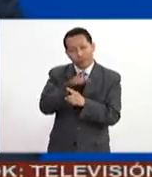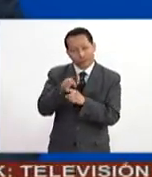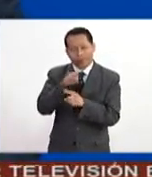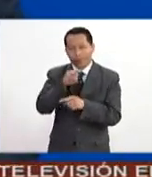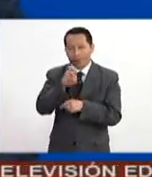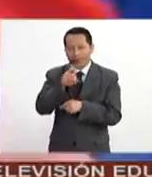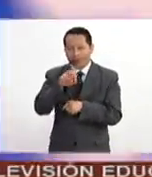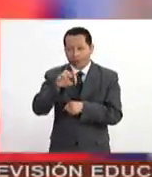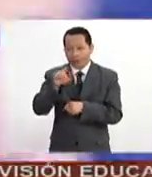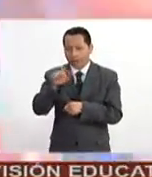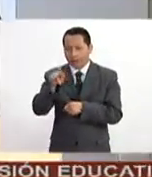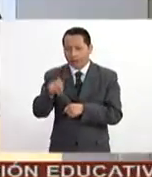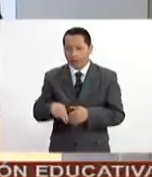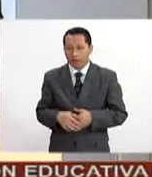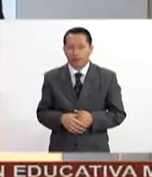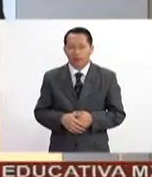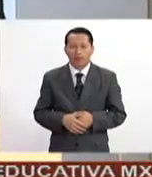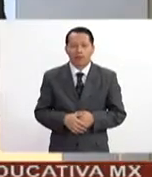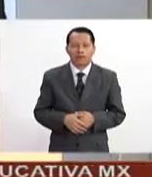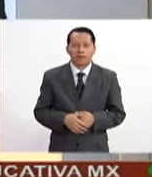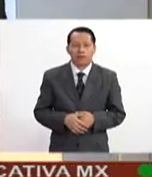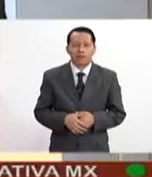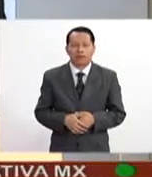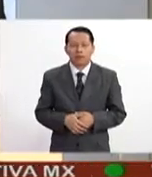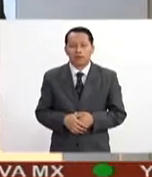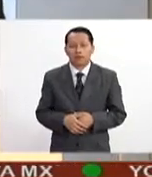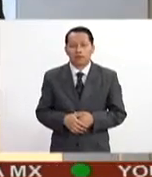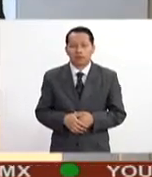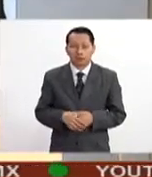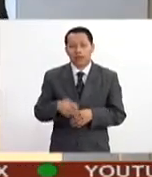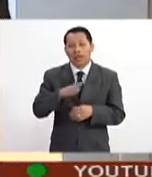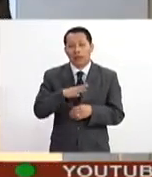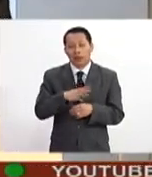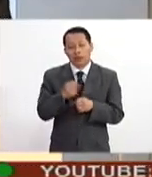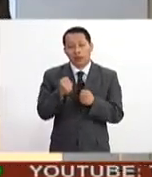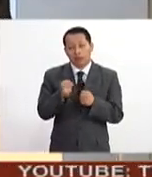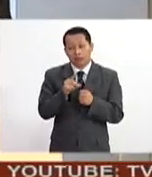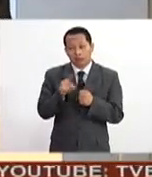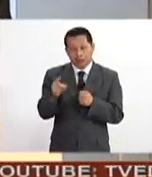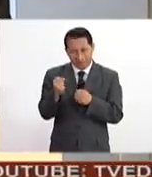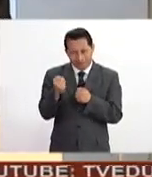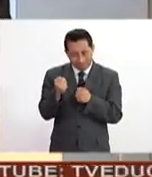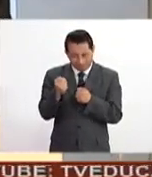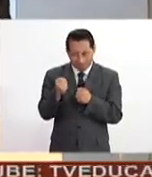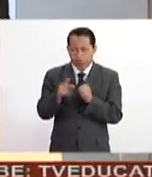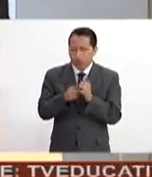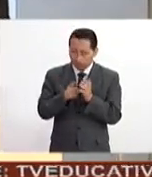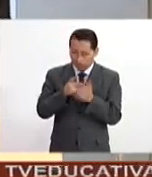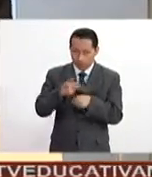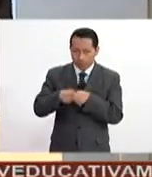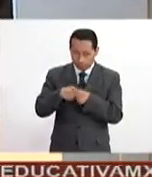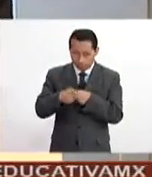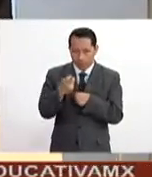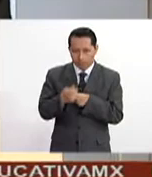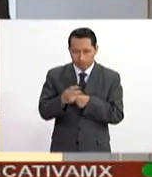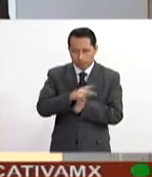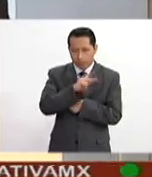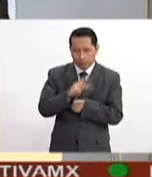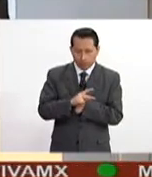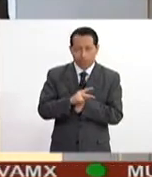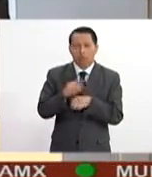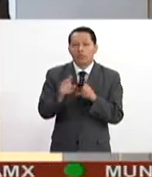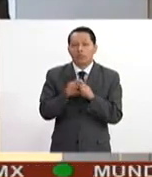Marine Le Pen. La persistencia de la extrema derecha es una vez más un riesgo para nuestro país. En primer